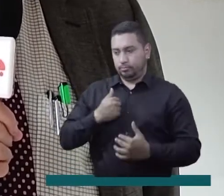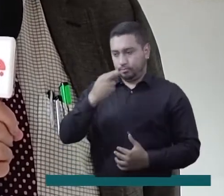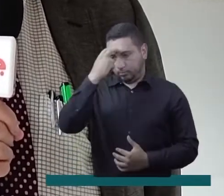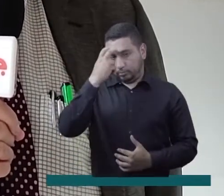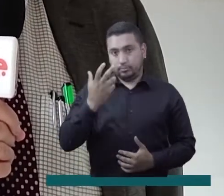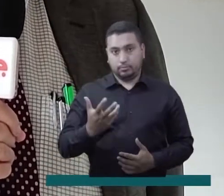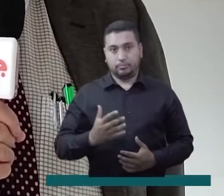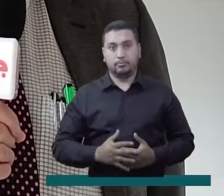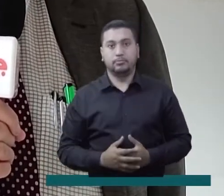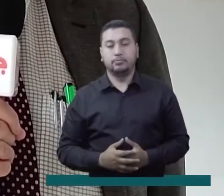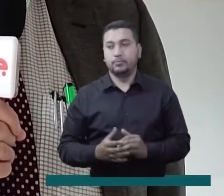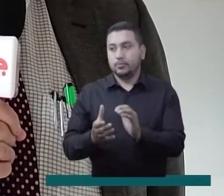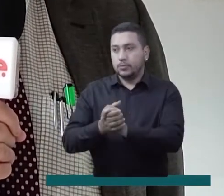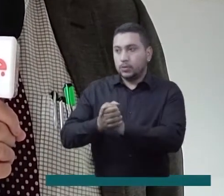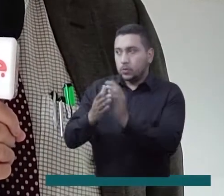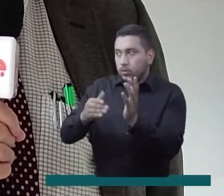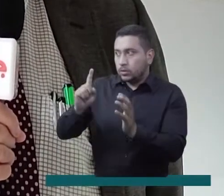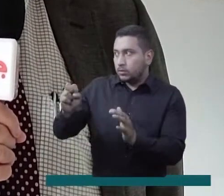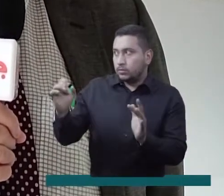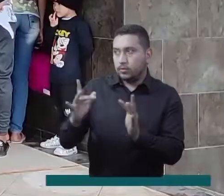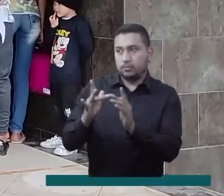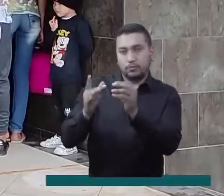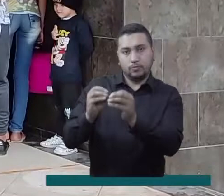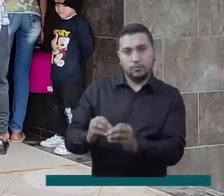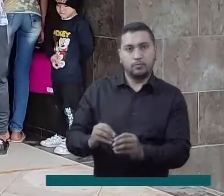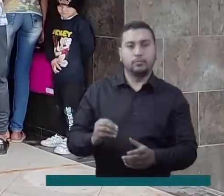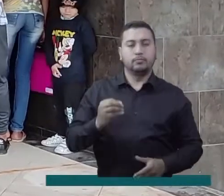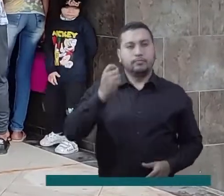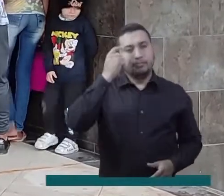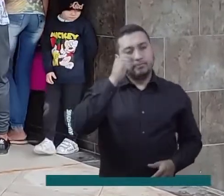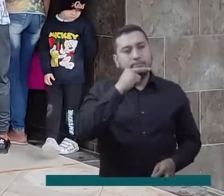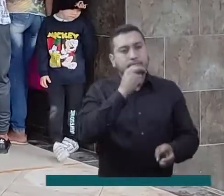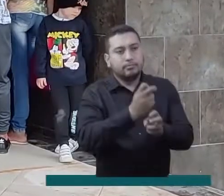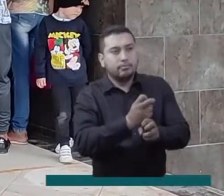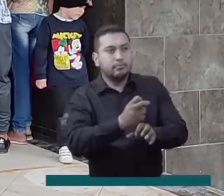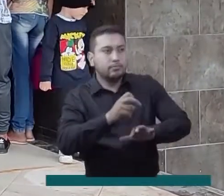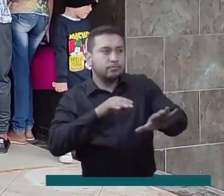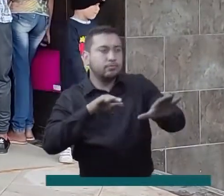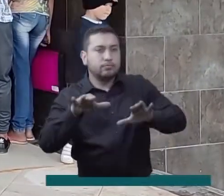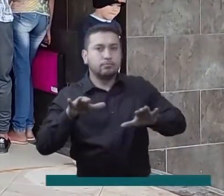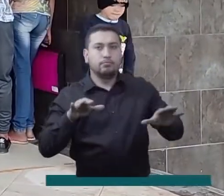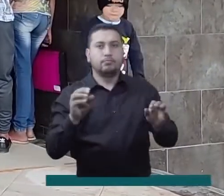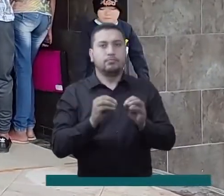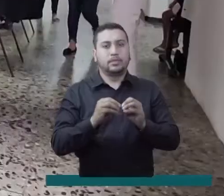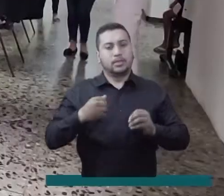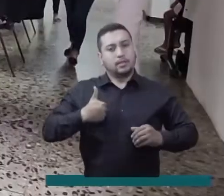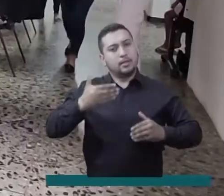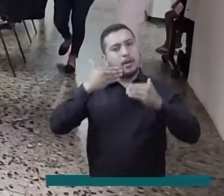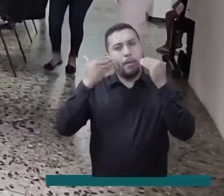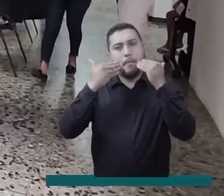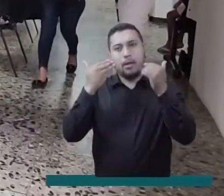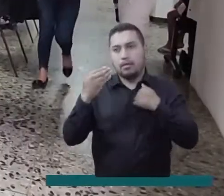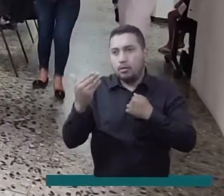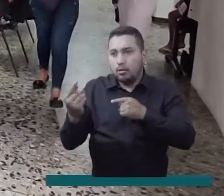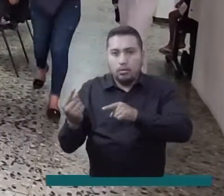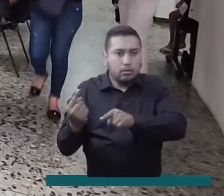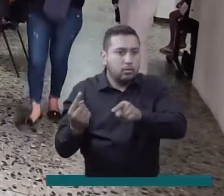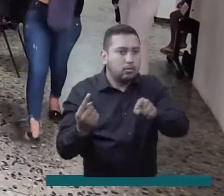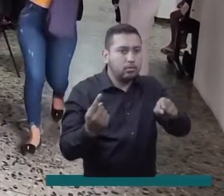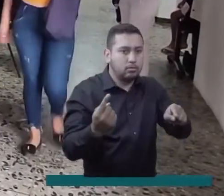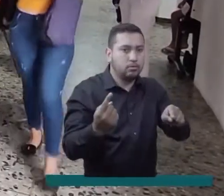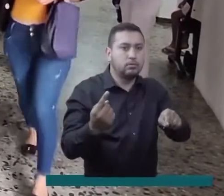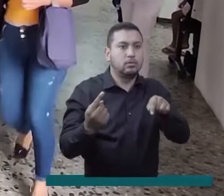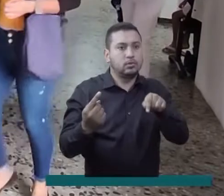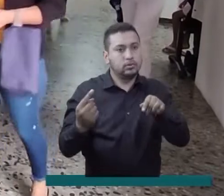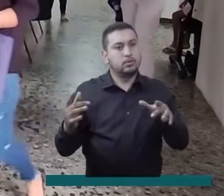tiene plata, pues vive de mal genio, vive desmotivado todo el mes. Saludar de manera adecuada, entender las dificultades de otras personas y ser empáticos con